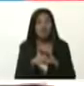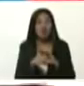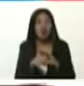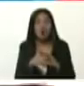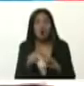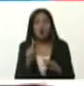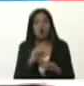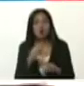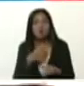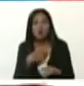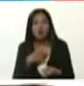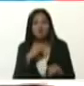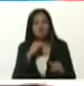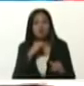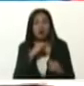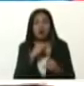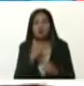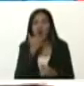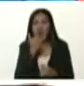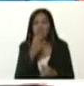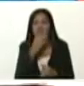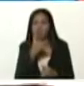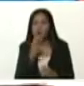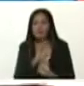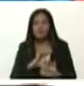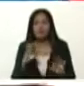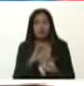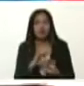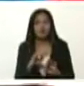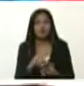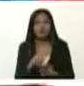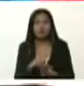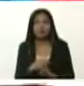ninguno, compañero. Hagamos de tripas corazón.